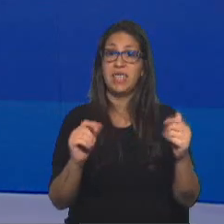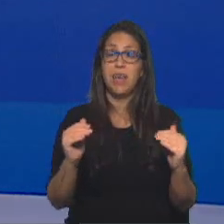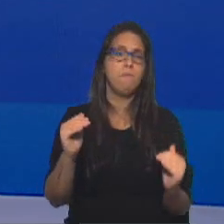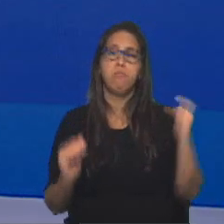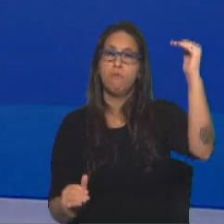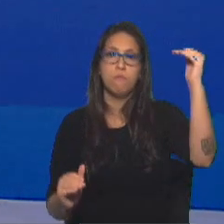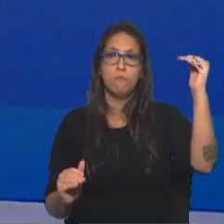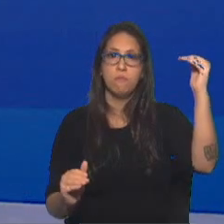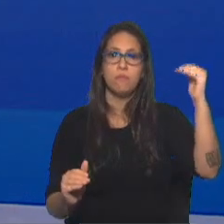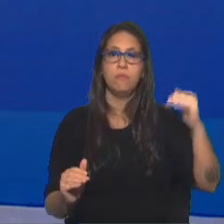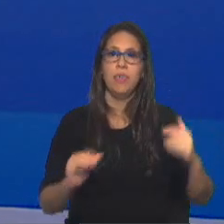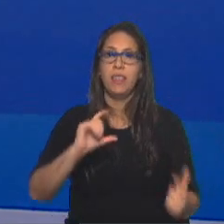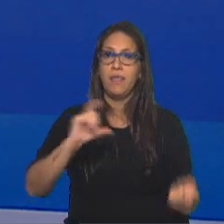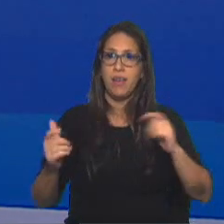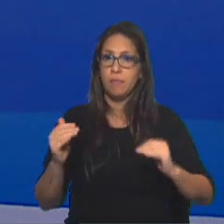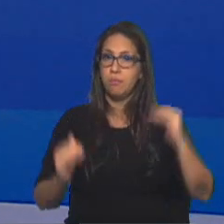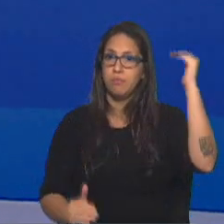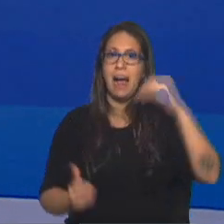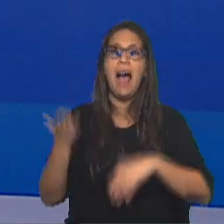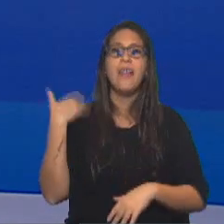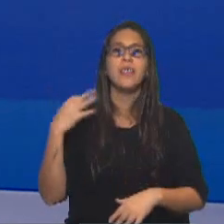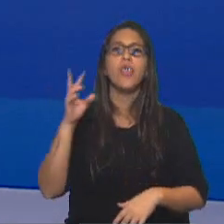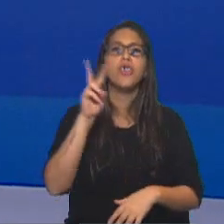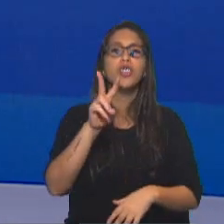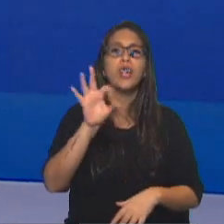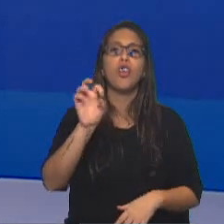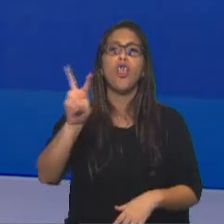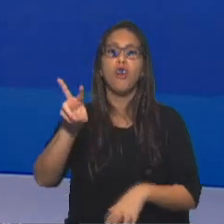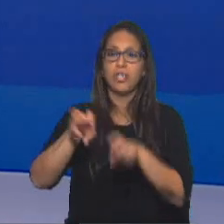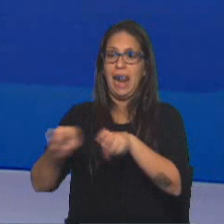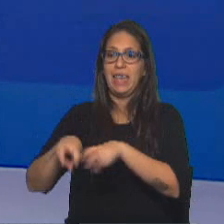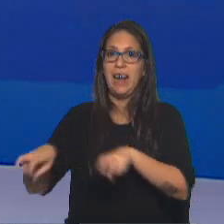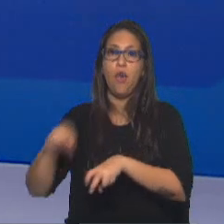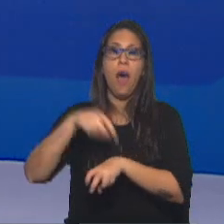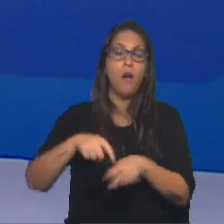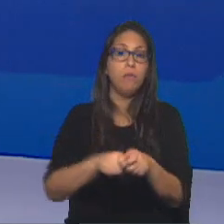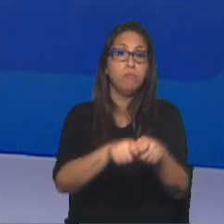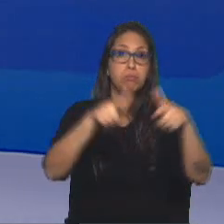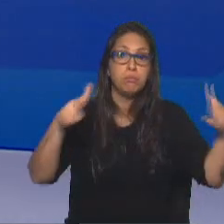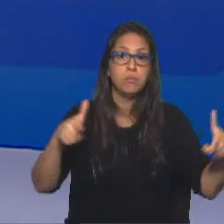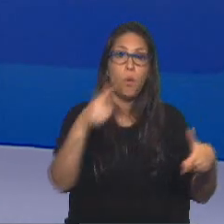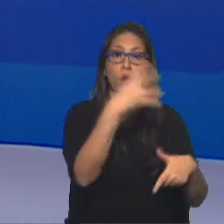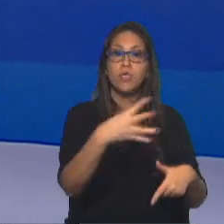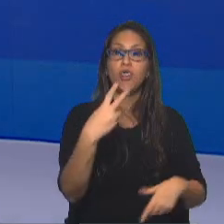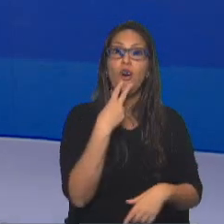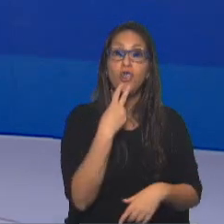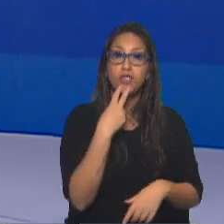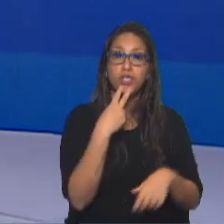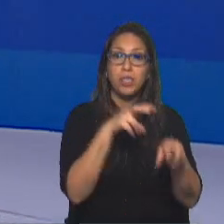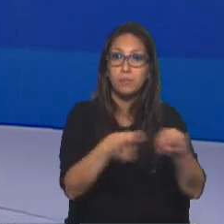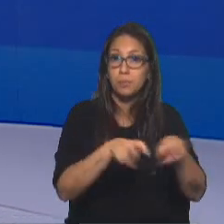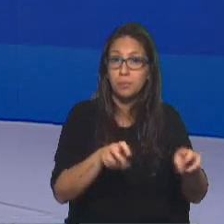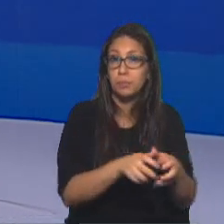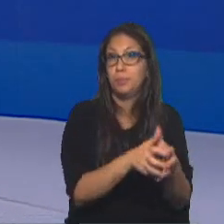el 2019 tenían 202 legisladores, es decir, que es impresionante la representación que van a tener